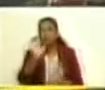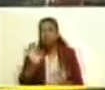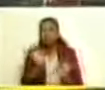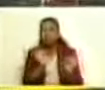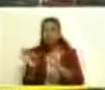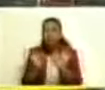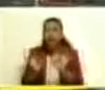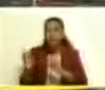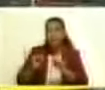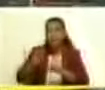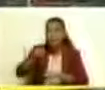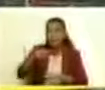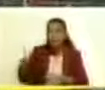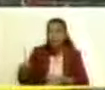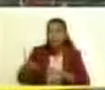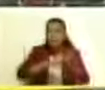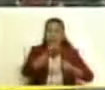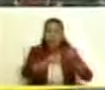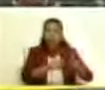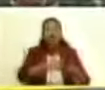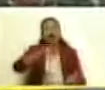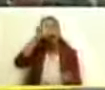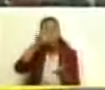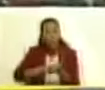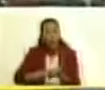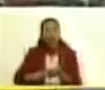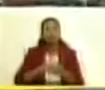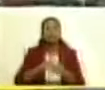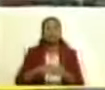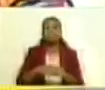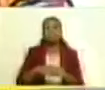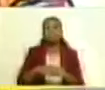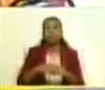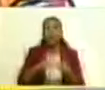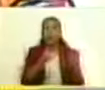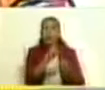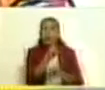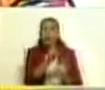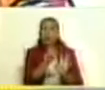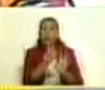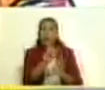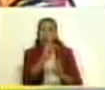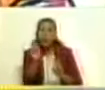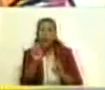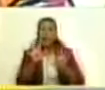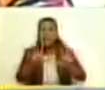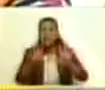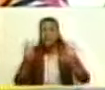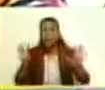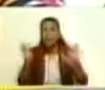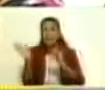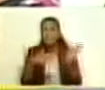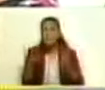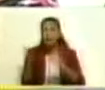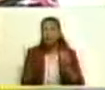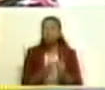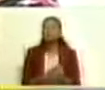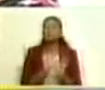¿Estamos preparados? Aprobado, pues. Ruta 7T, rumbo al 19 de marzo.